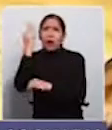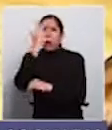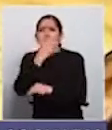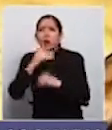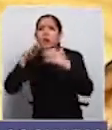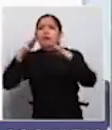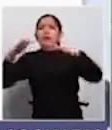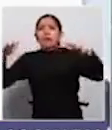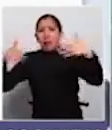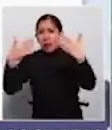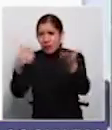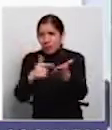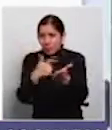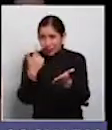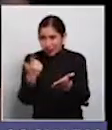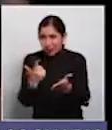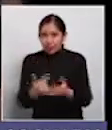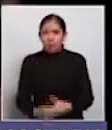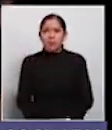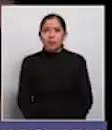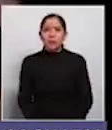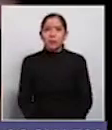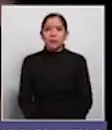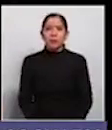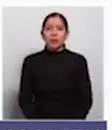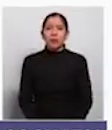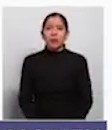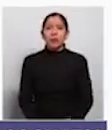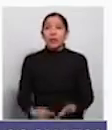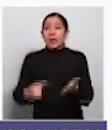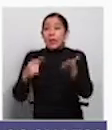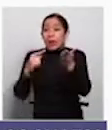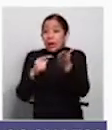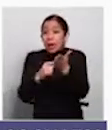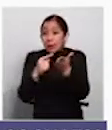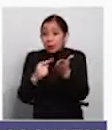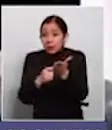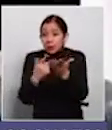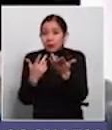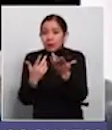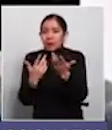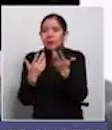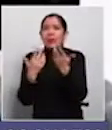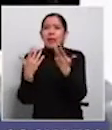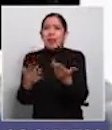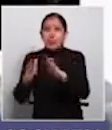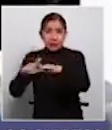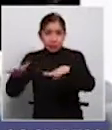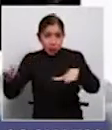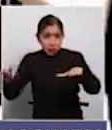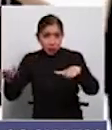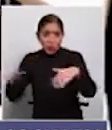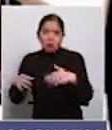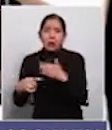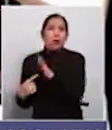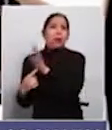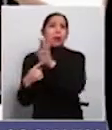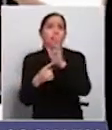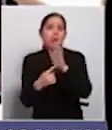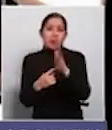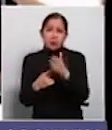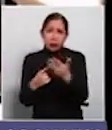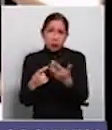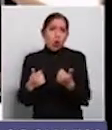paisajes, muchas veces los jóvenes, incluso niños y mayores, empiezan